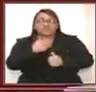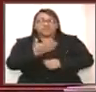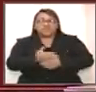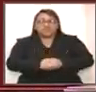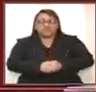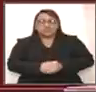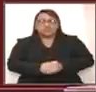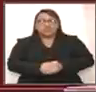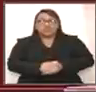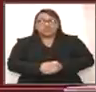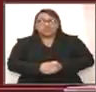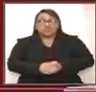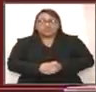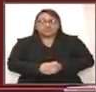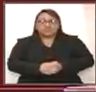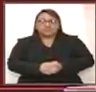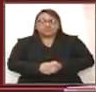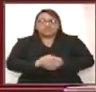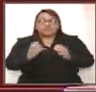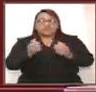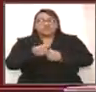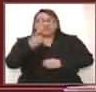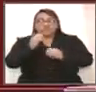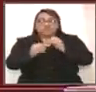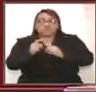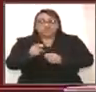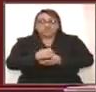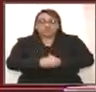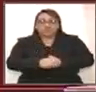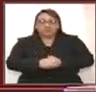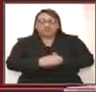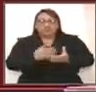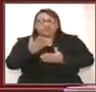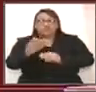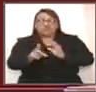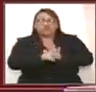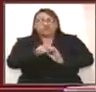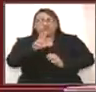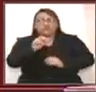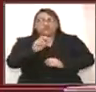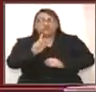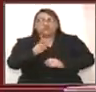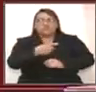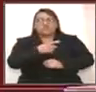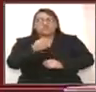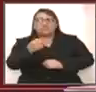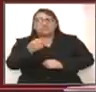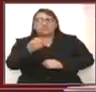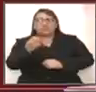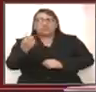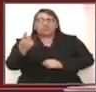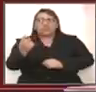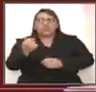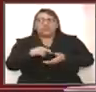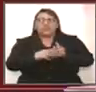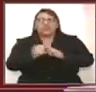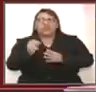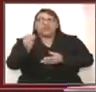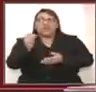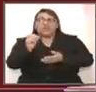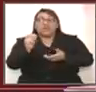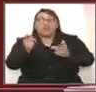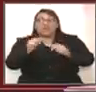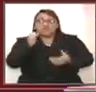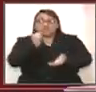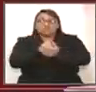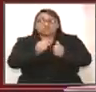beneficios penitenciarios. El Congreso, para corregir ello, emitió la Ley 30.101, por la cual estableció que la proscripción que